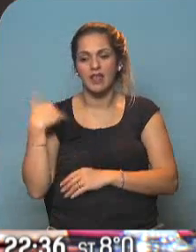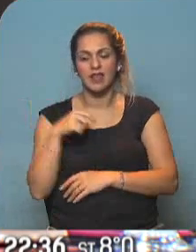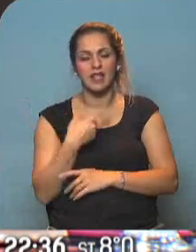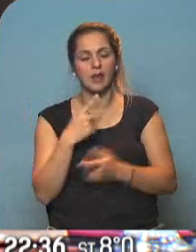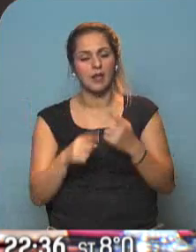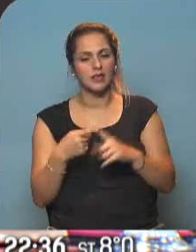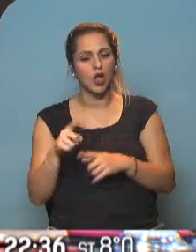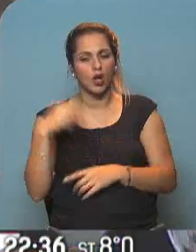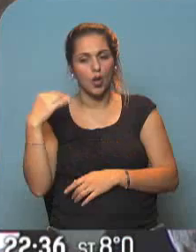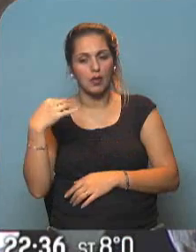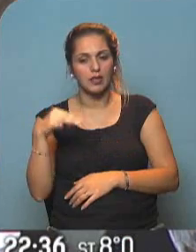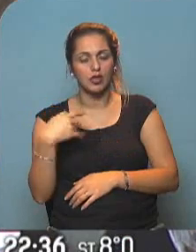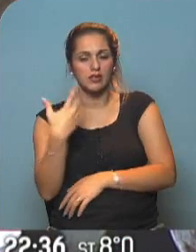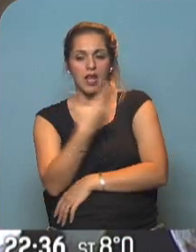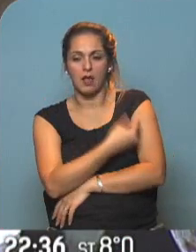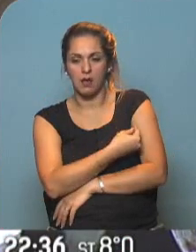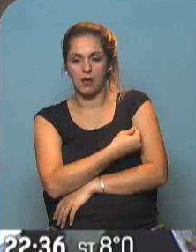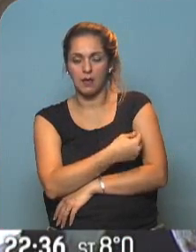que ver con la obligatoriedad de las vacunas.